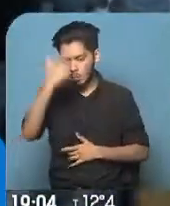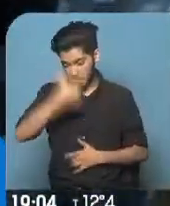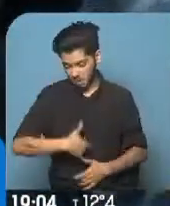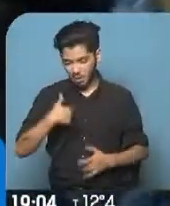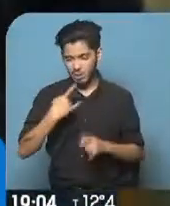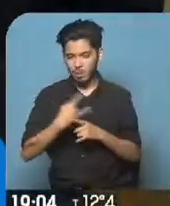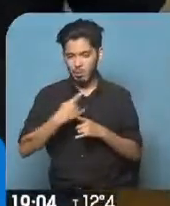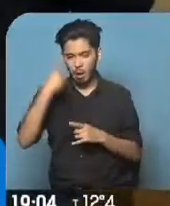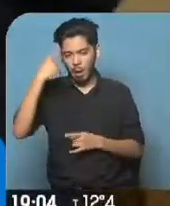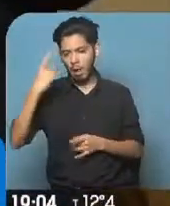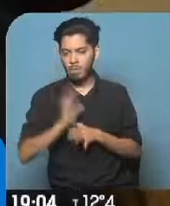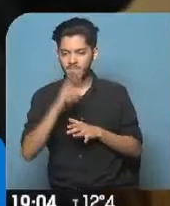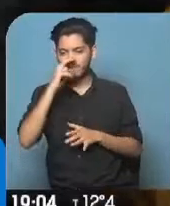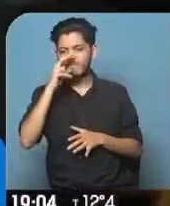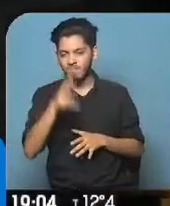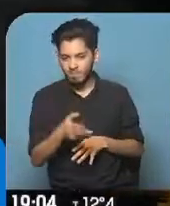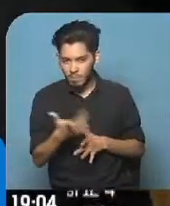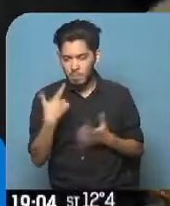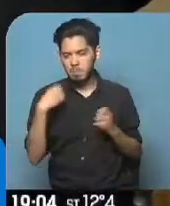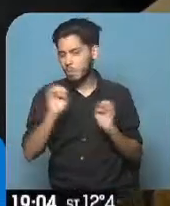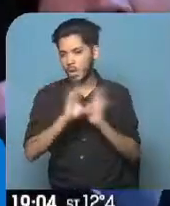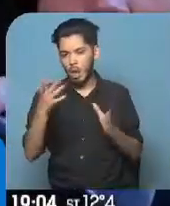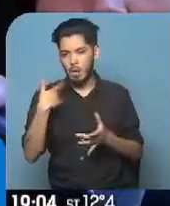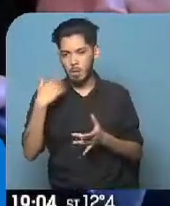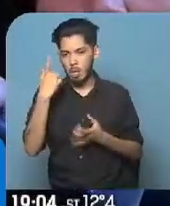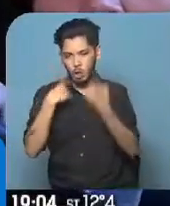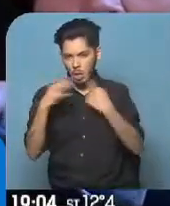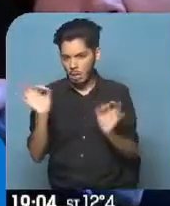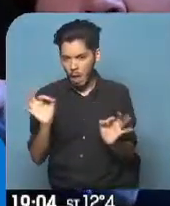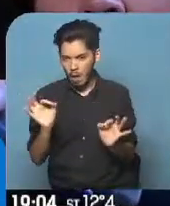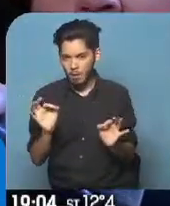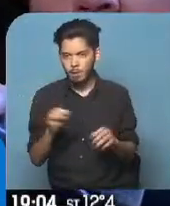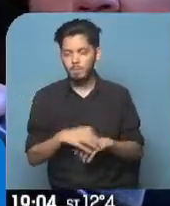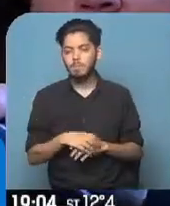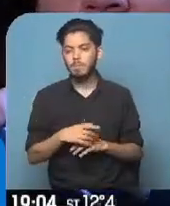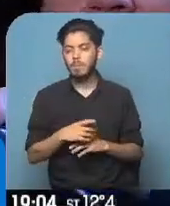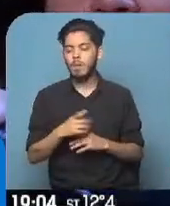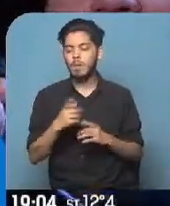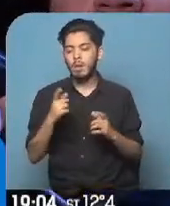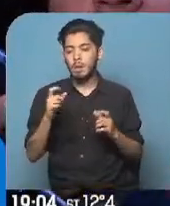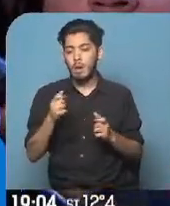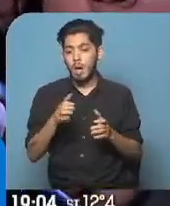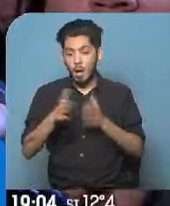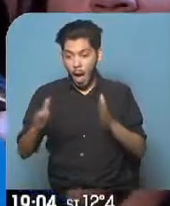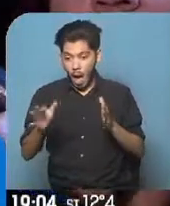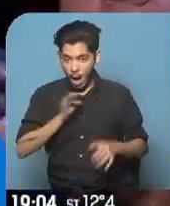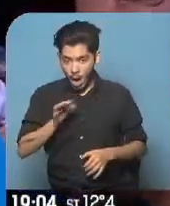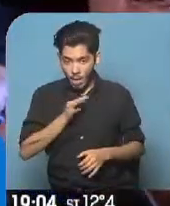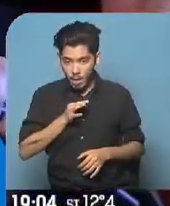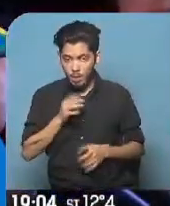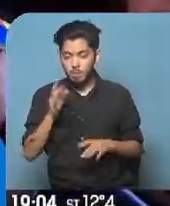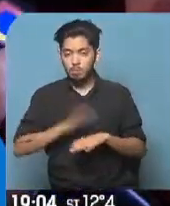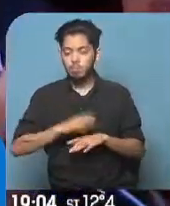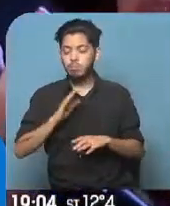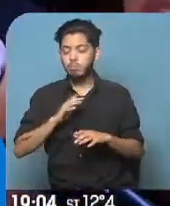creen todas no era claro que no se iba a quebrar a la mínima y máxima para ese delito es de 8 a 25 años por las agravantes que